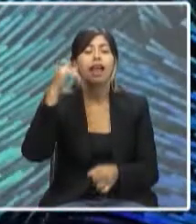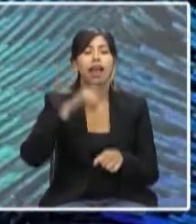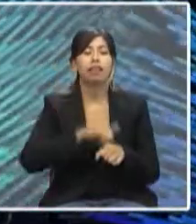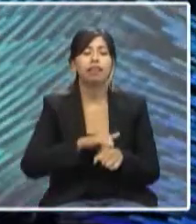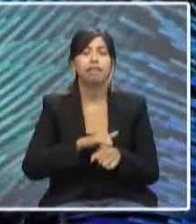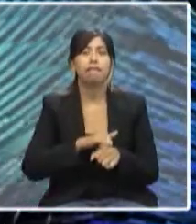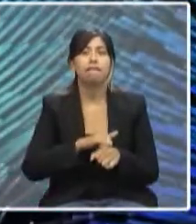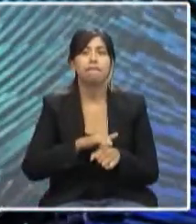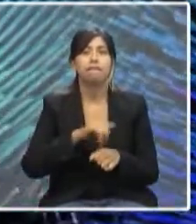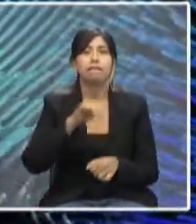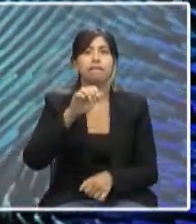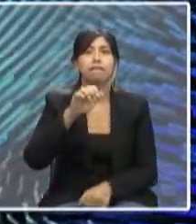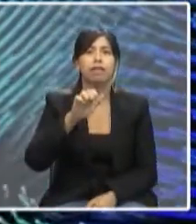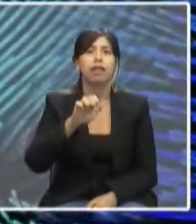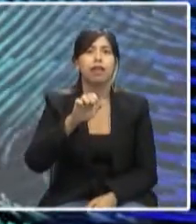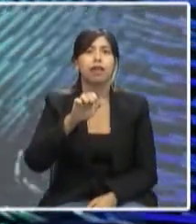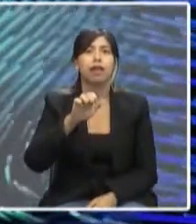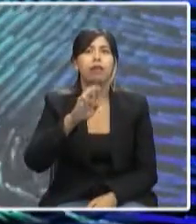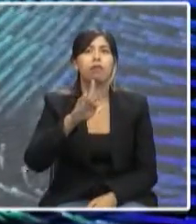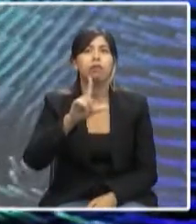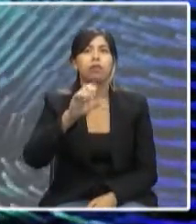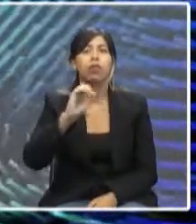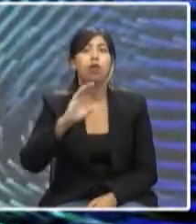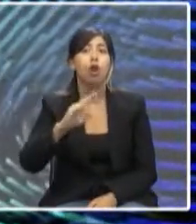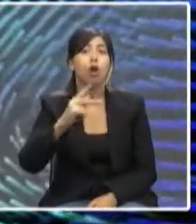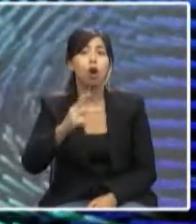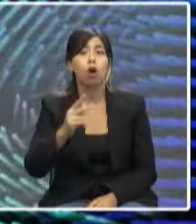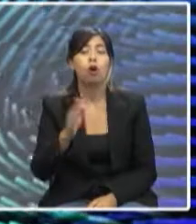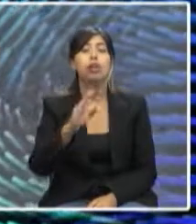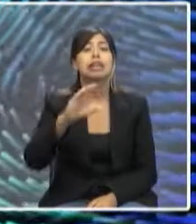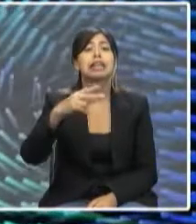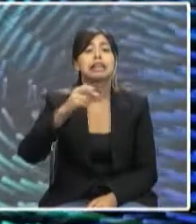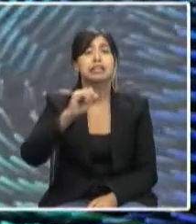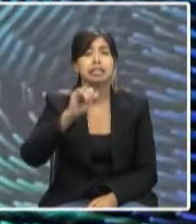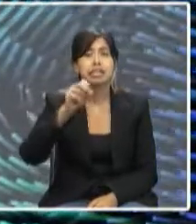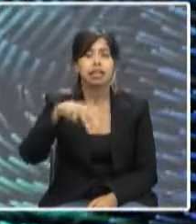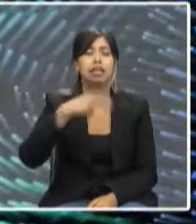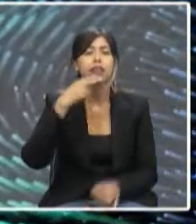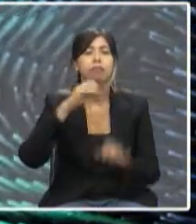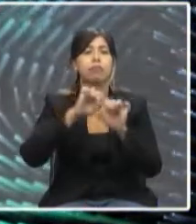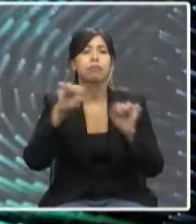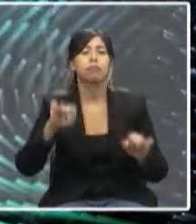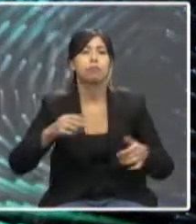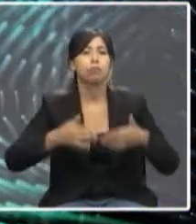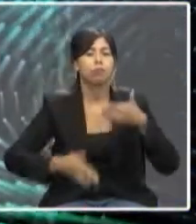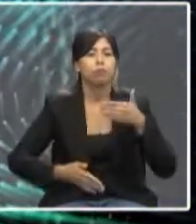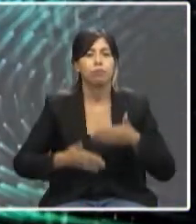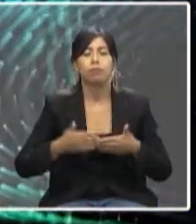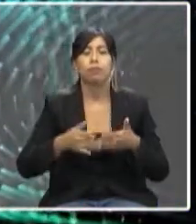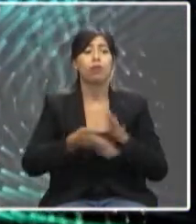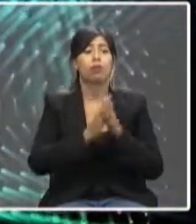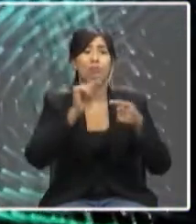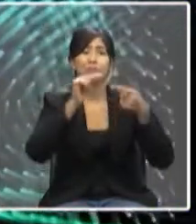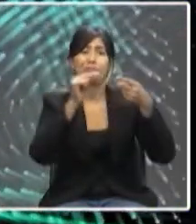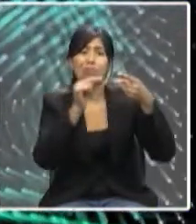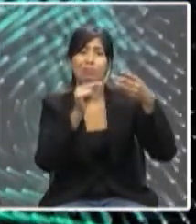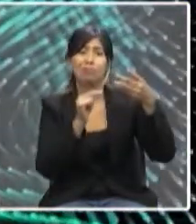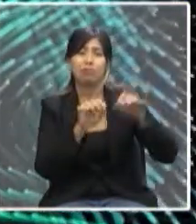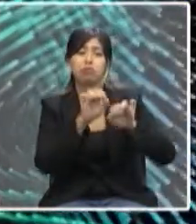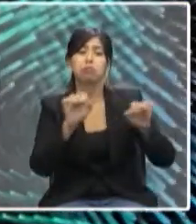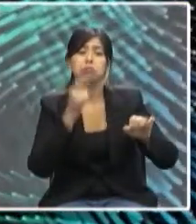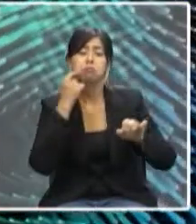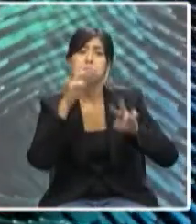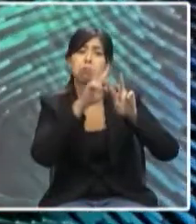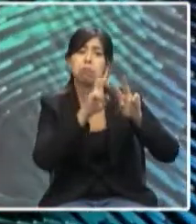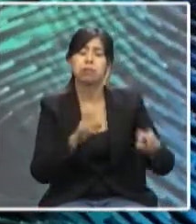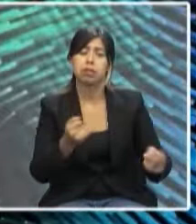blockchain, drones y sistemas robóticos en su caso, edge computing, etcétera. Estos sistemas hay que investigarlos, hay que empaparse